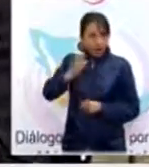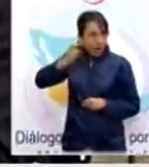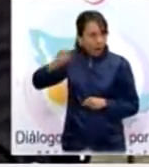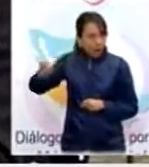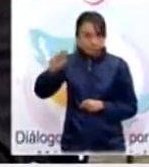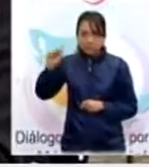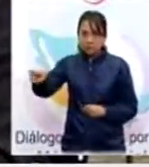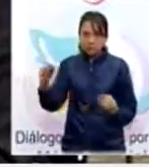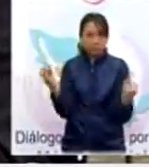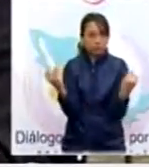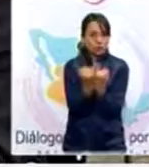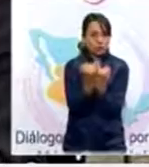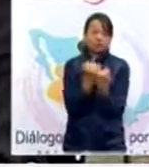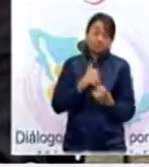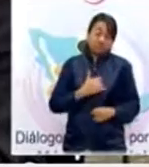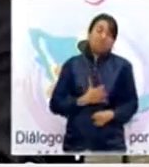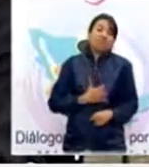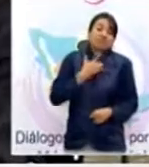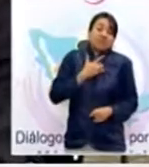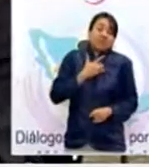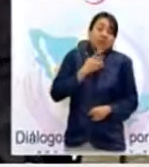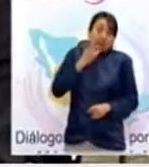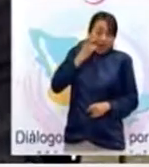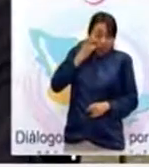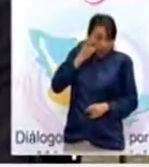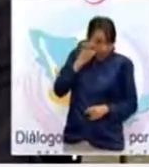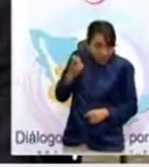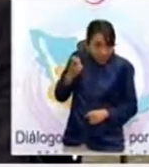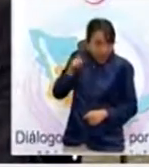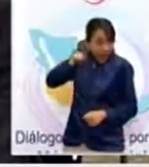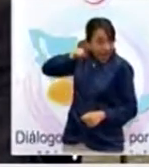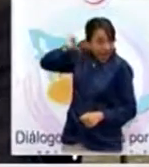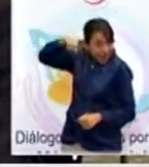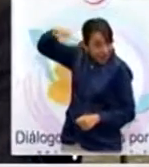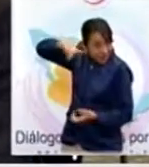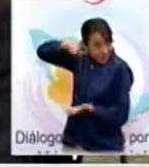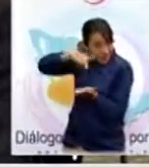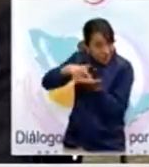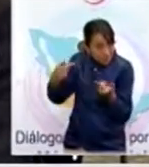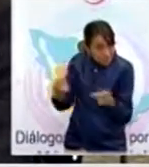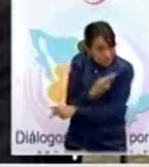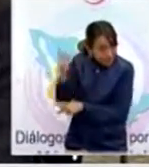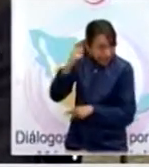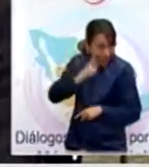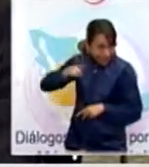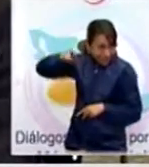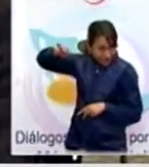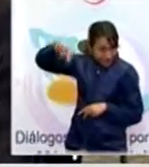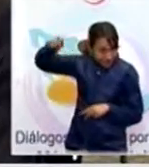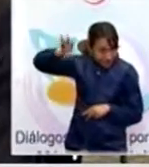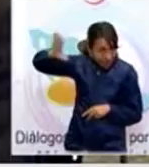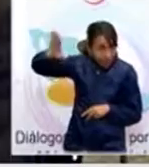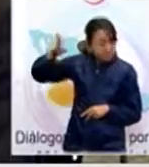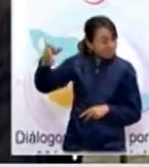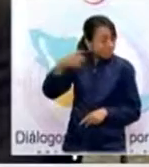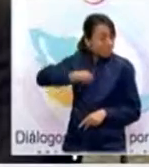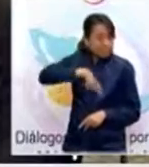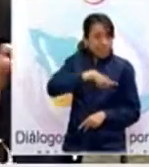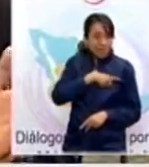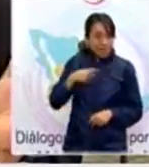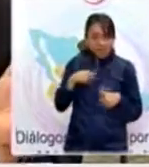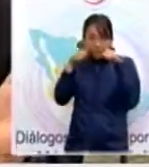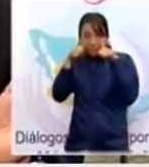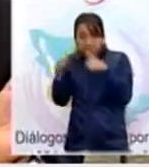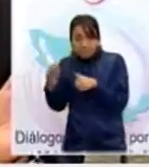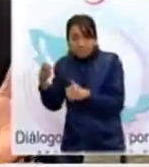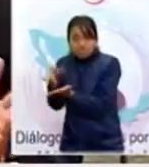debe tomarse como referente lo que hoy vivimos en Guerrero, particularmente en Iguala, para un profundo estudio, porque la inseguridad que tengamos en otras